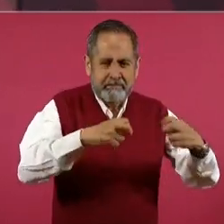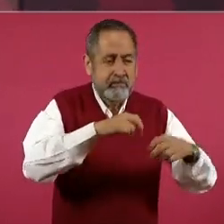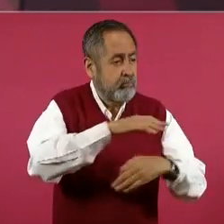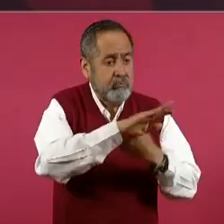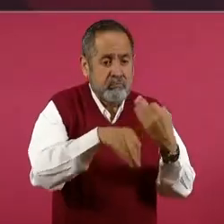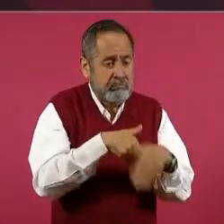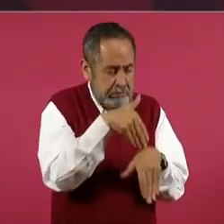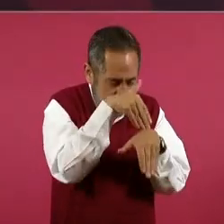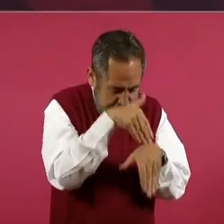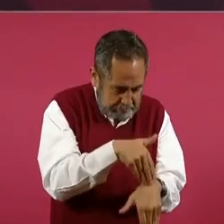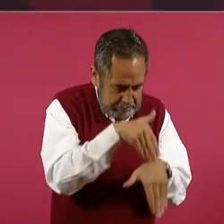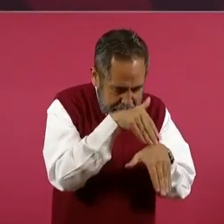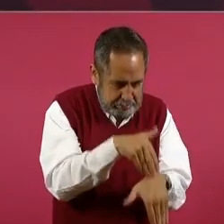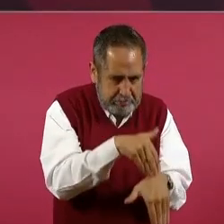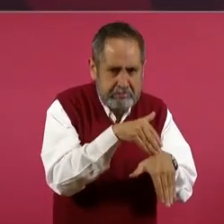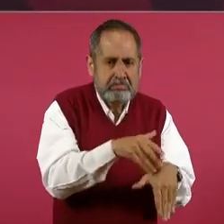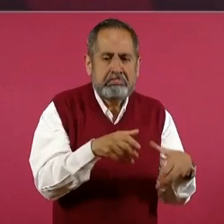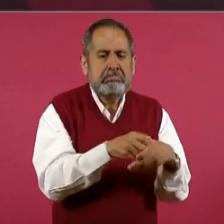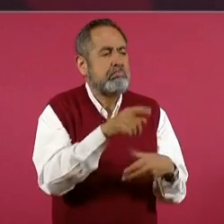alineados